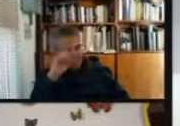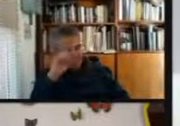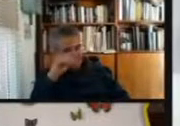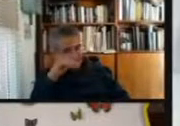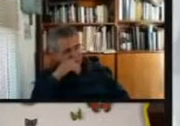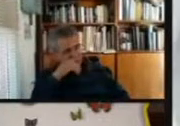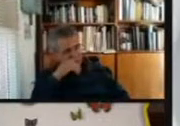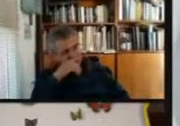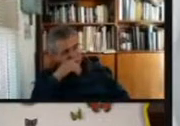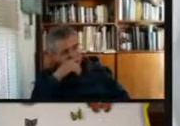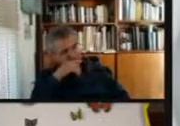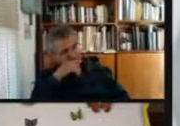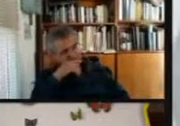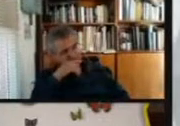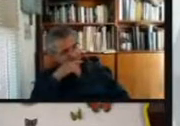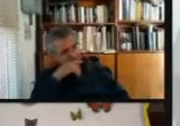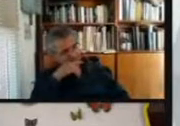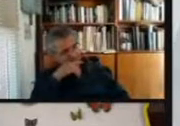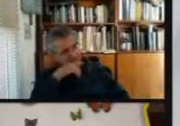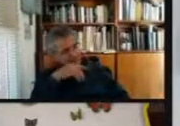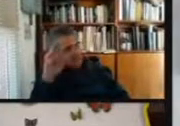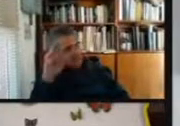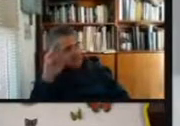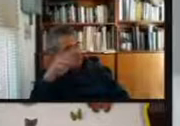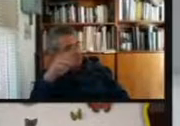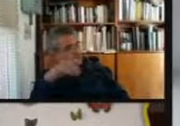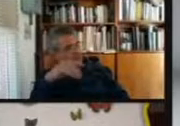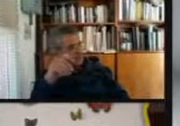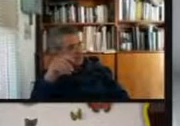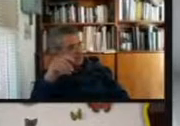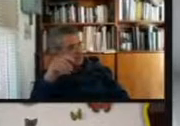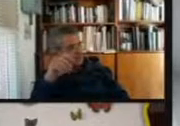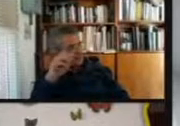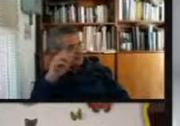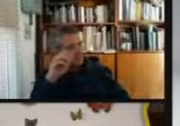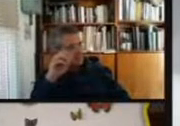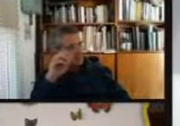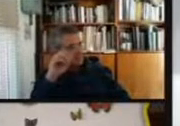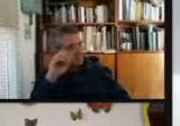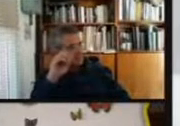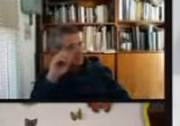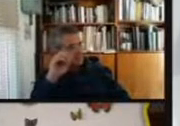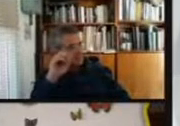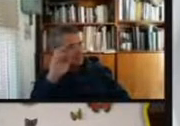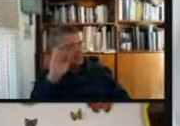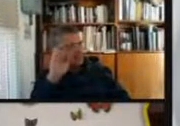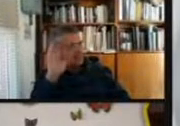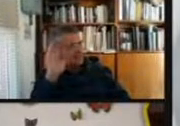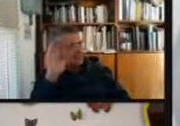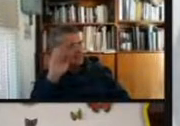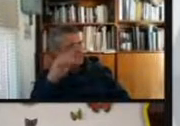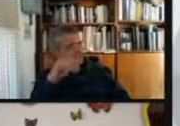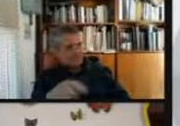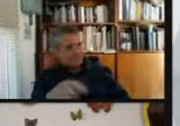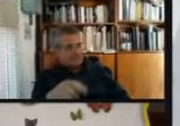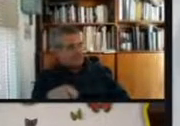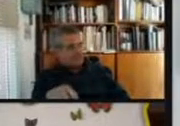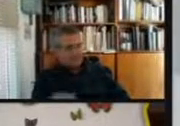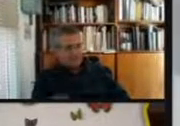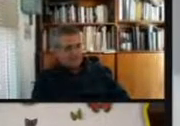Cierres el sistema electrónico de votación. ¿Falta alguna diputada o diputado de emitir su